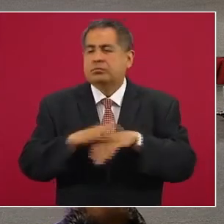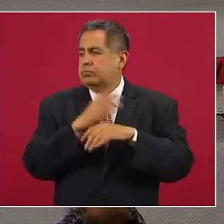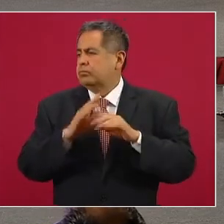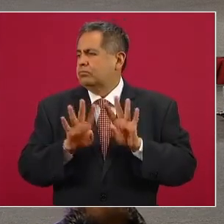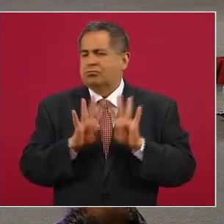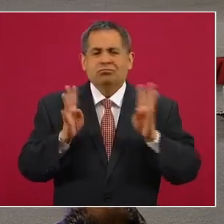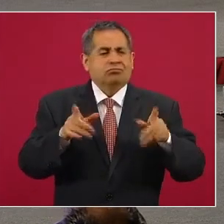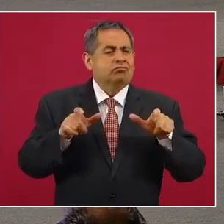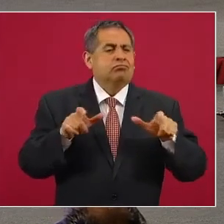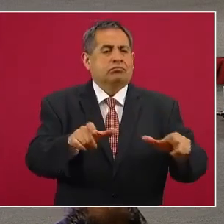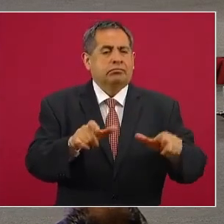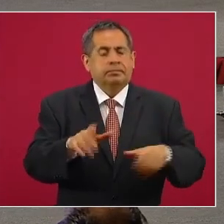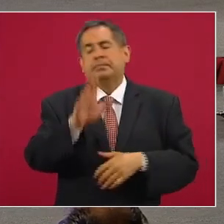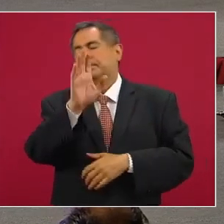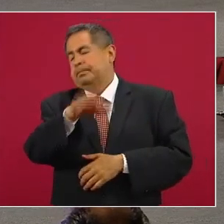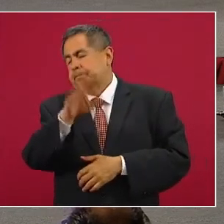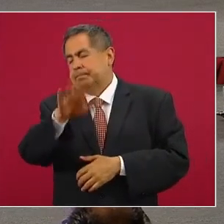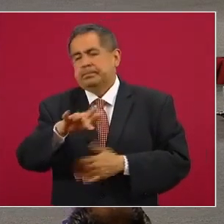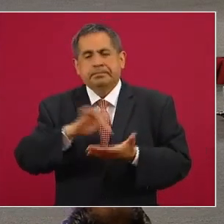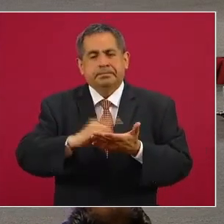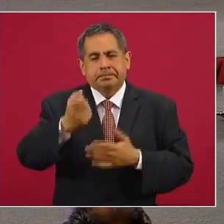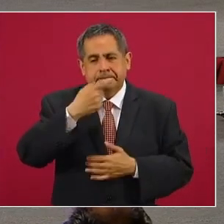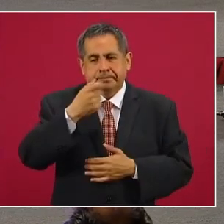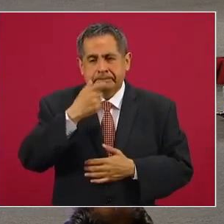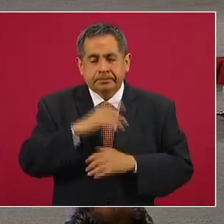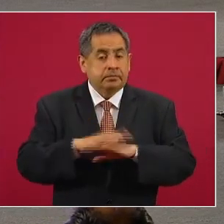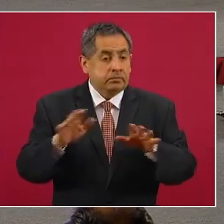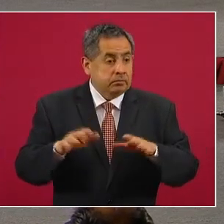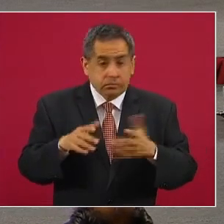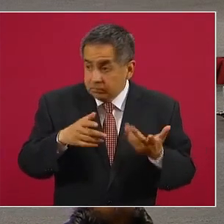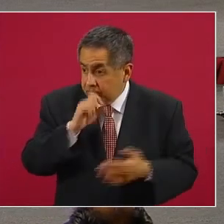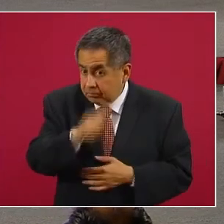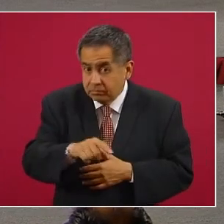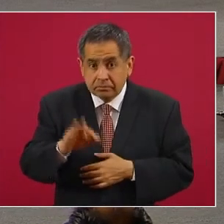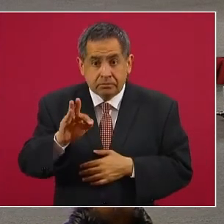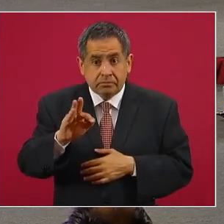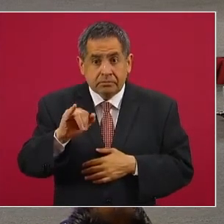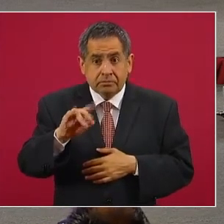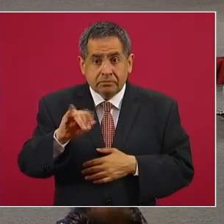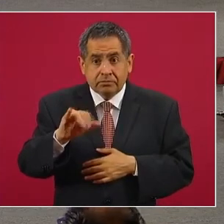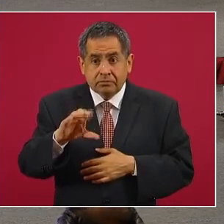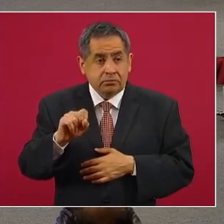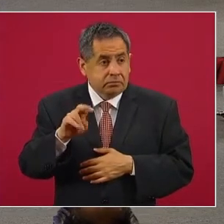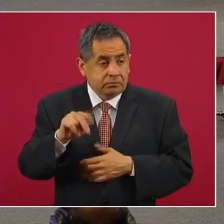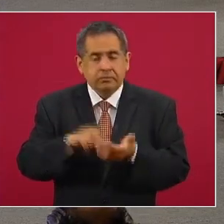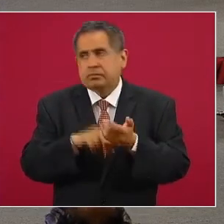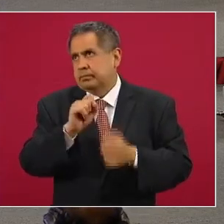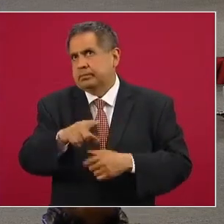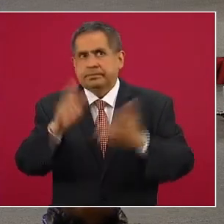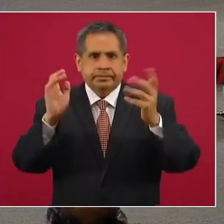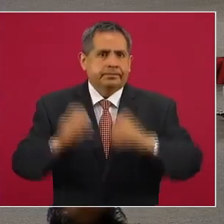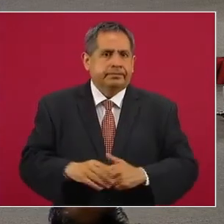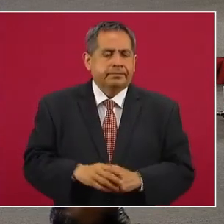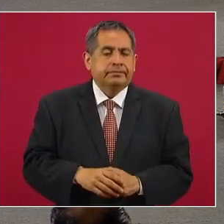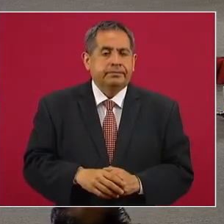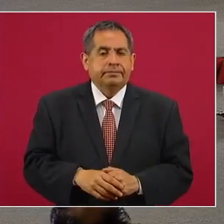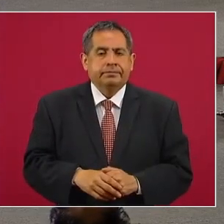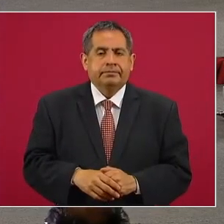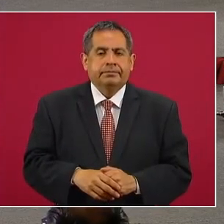Por los medicamentos. Por los fideicomisos. Sí, ahí está.